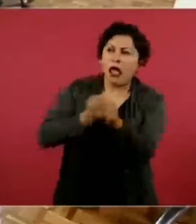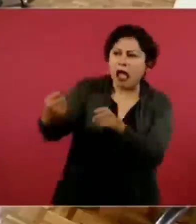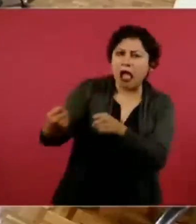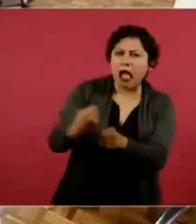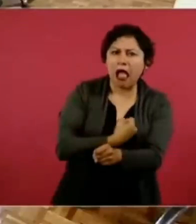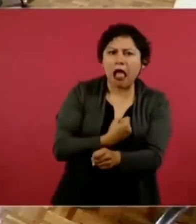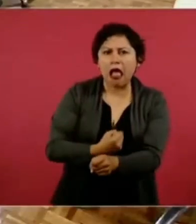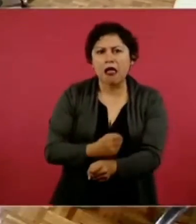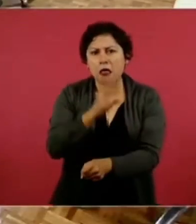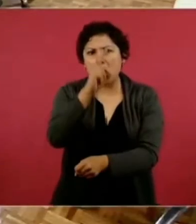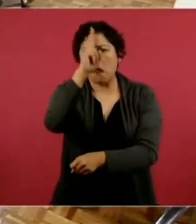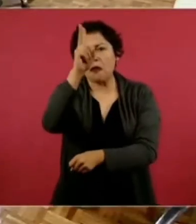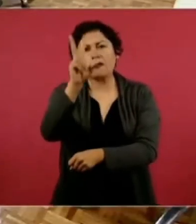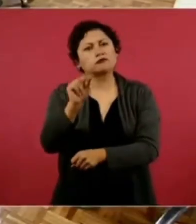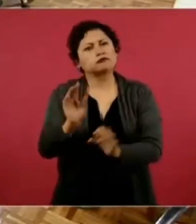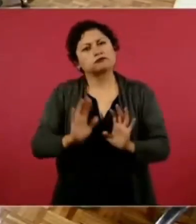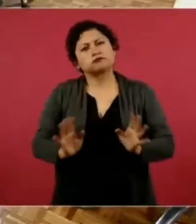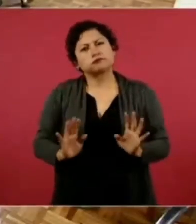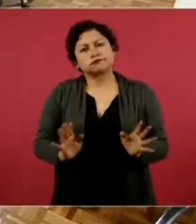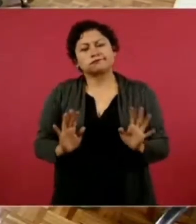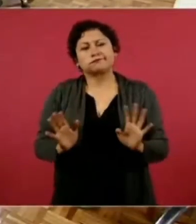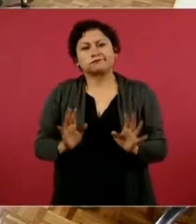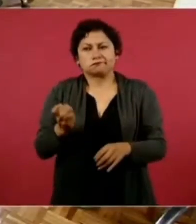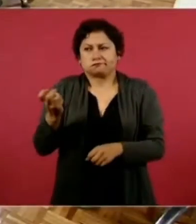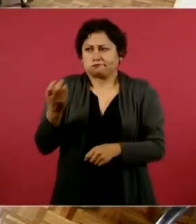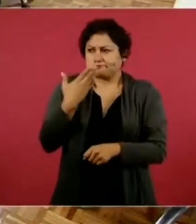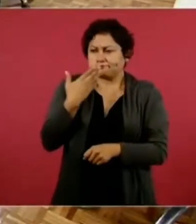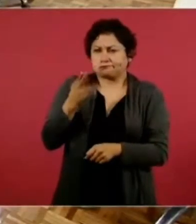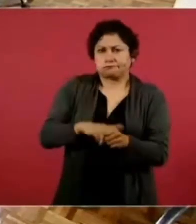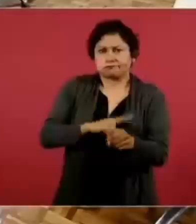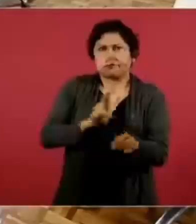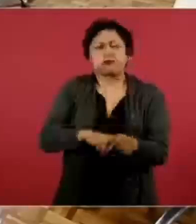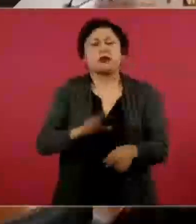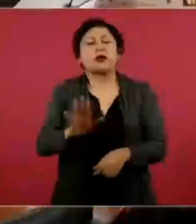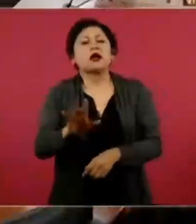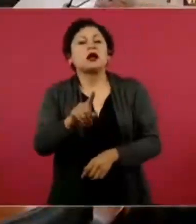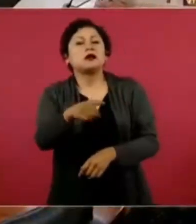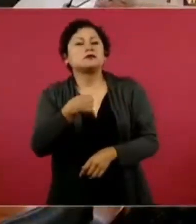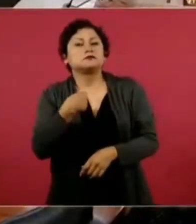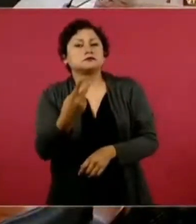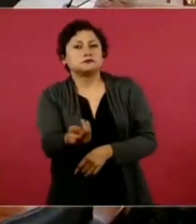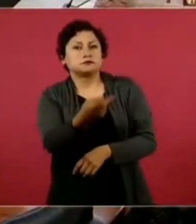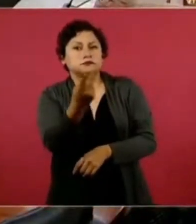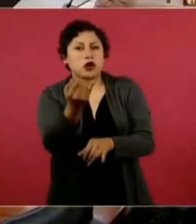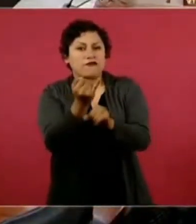es normal. Entonces, ¿no hay información sobre alguna desplazamiento?